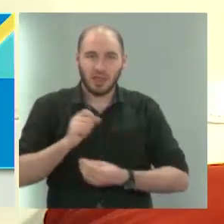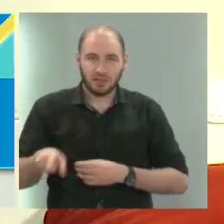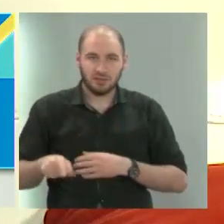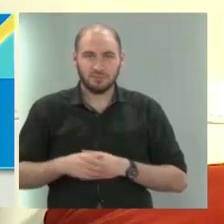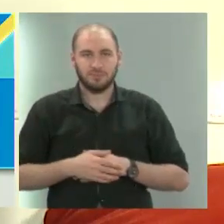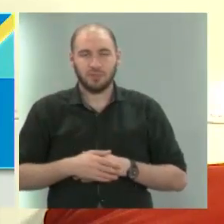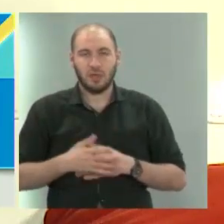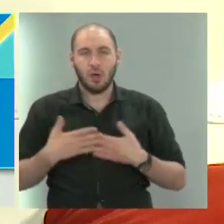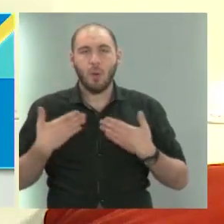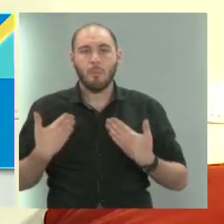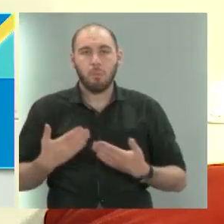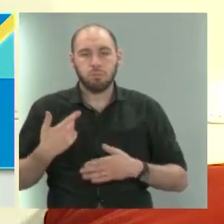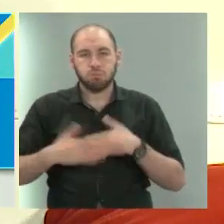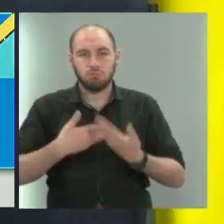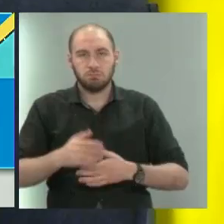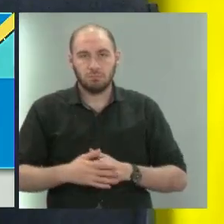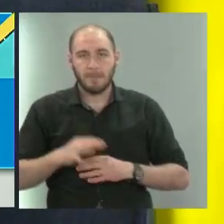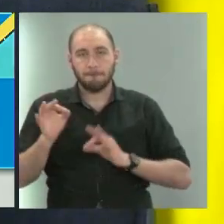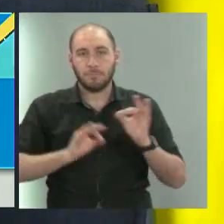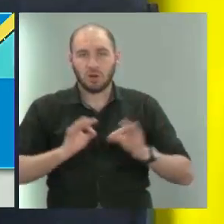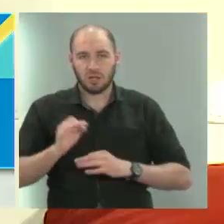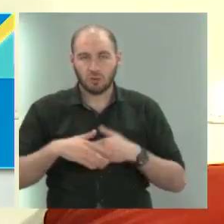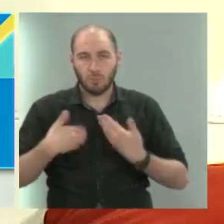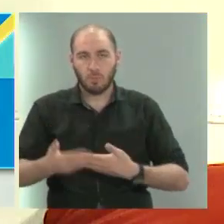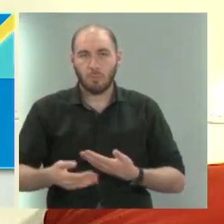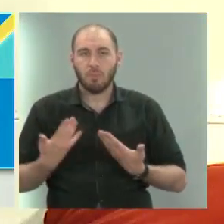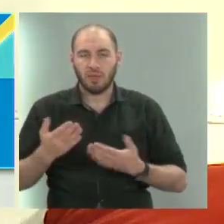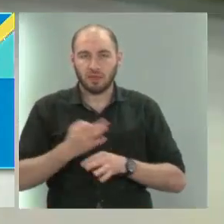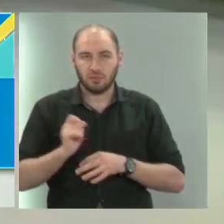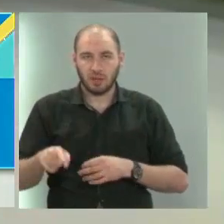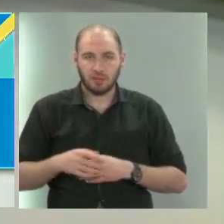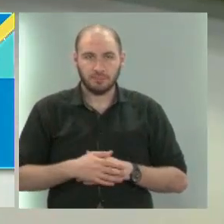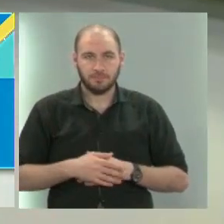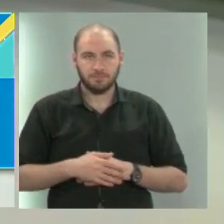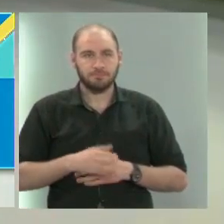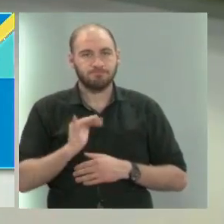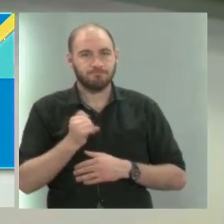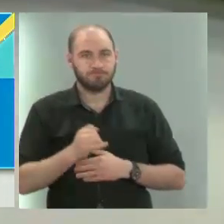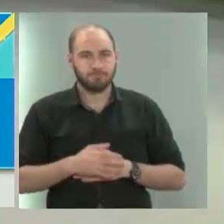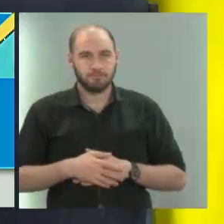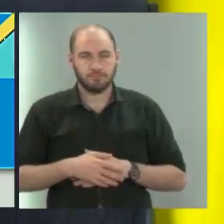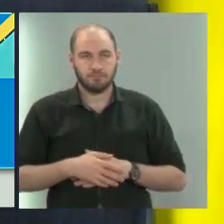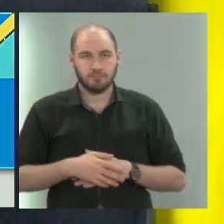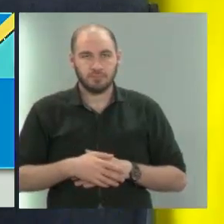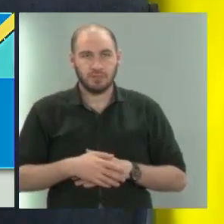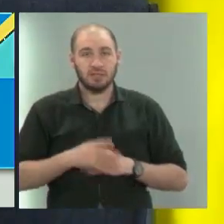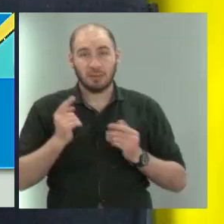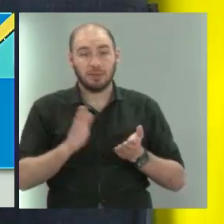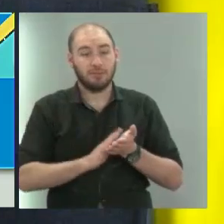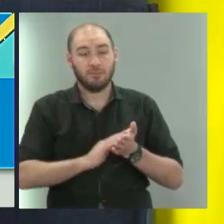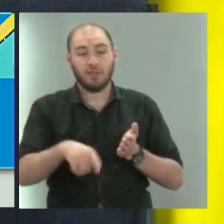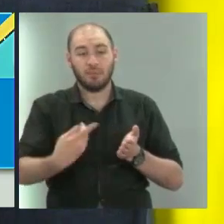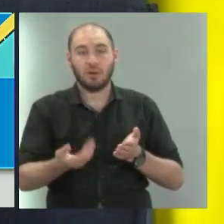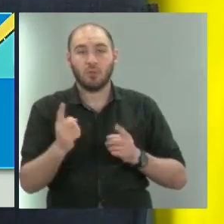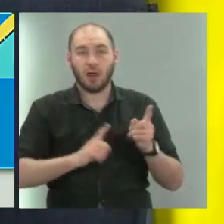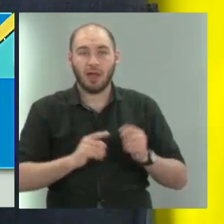¿no es cierto? Pueda construir a través de proyectos, pueda construir esa escuela, ¿no? Bien. Claro, y ver los resultados.